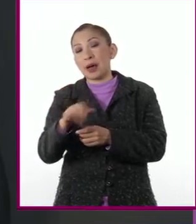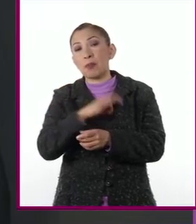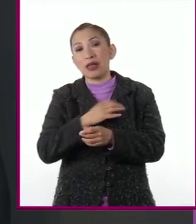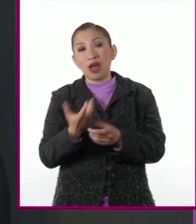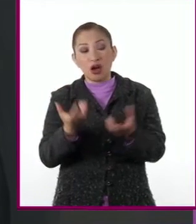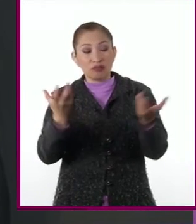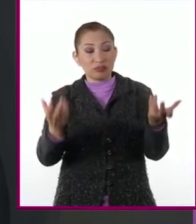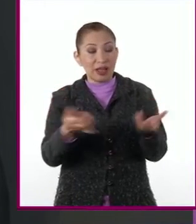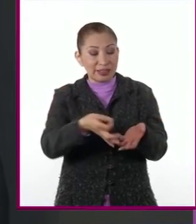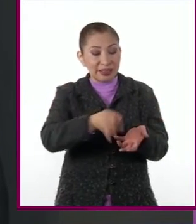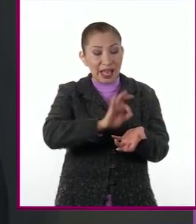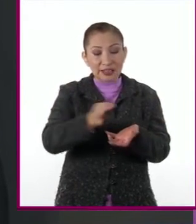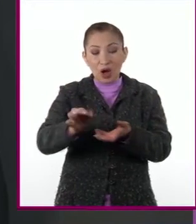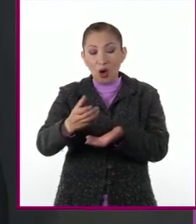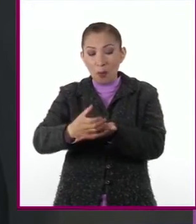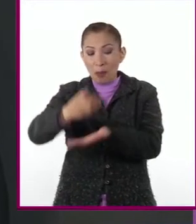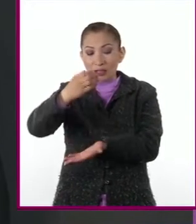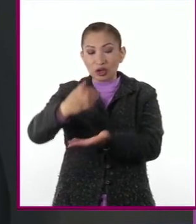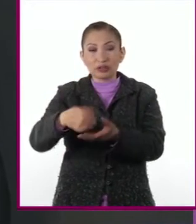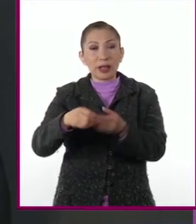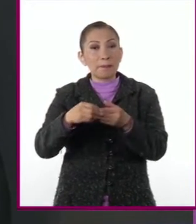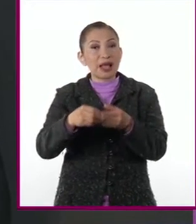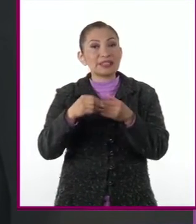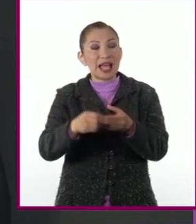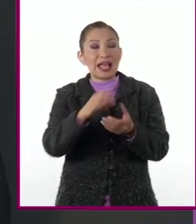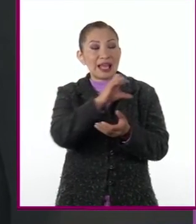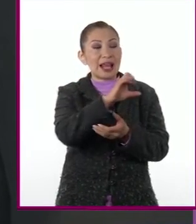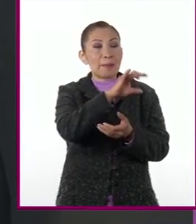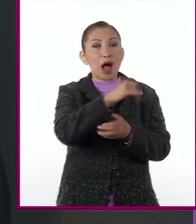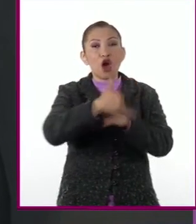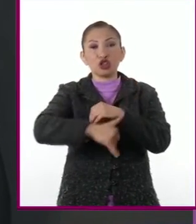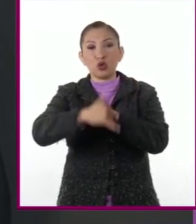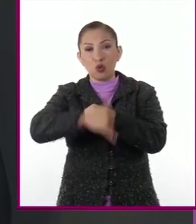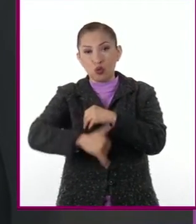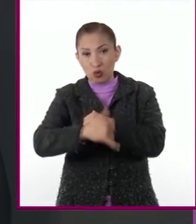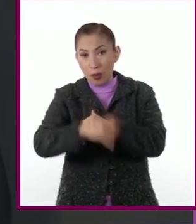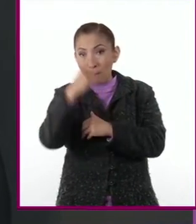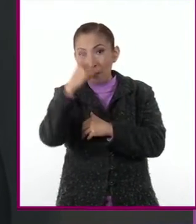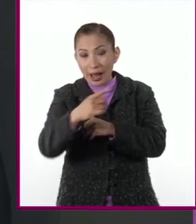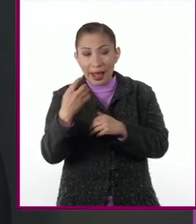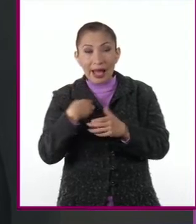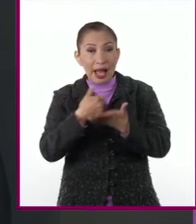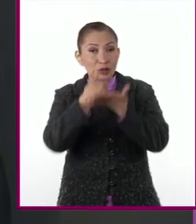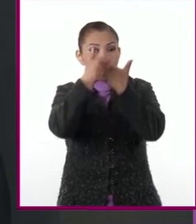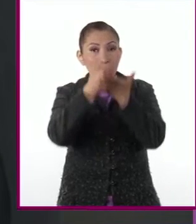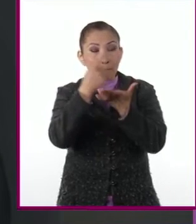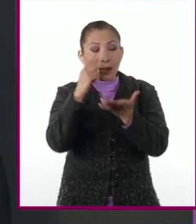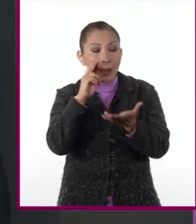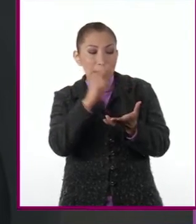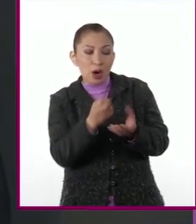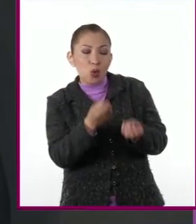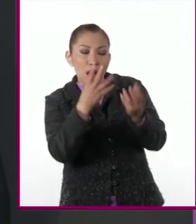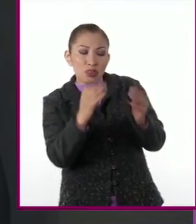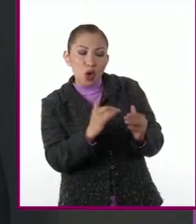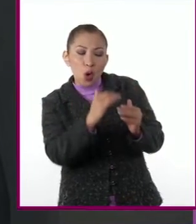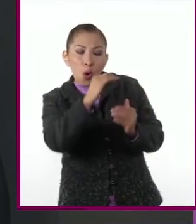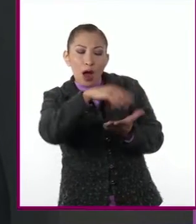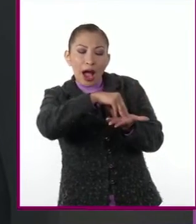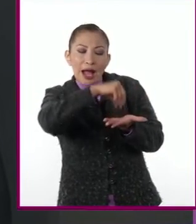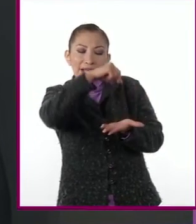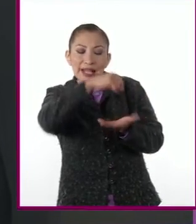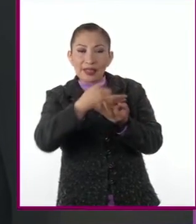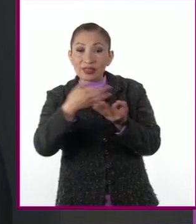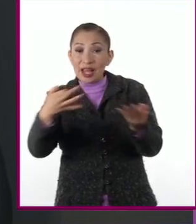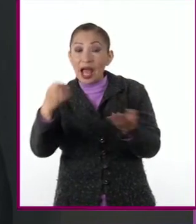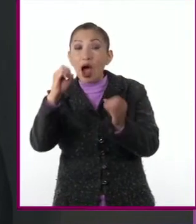tazas medidoras o vasitos de plástico de crema o yogurt, de tal manera que te sirvan para medir cuánta harina,